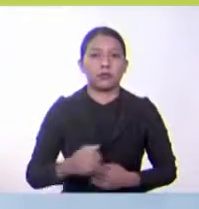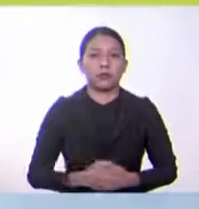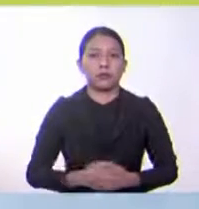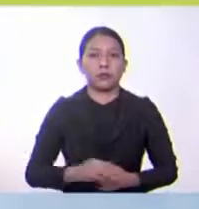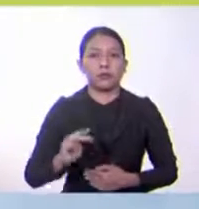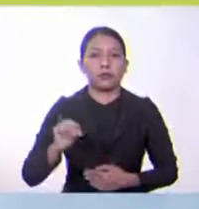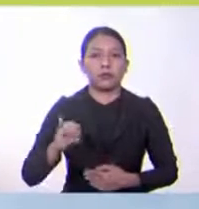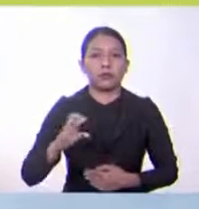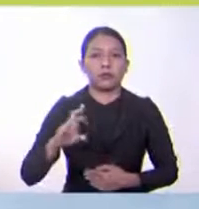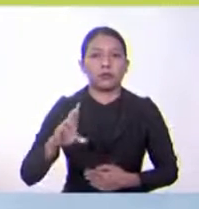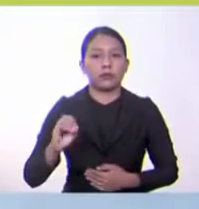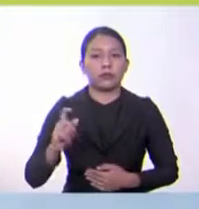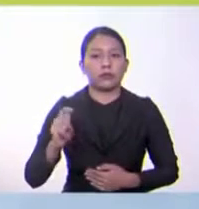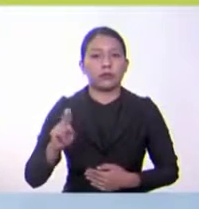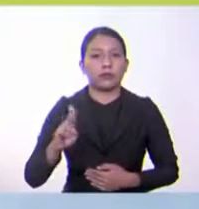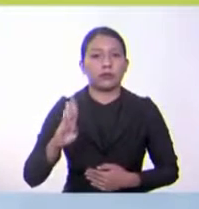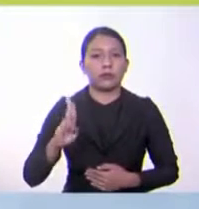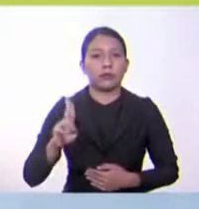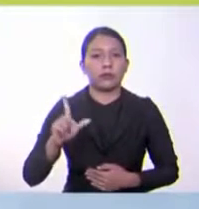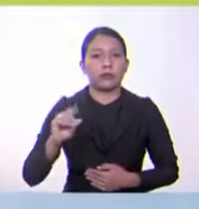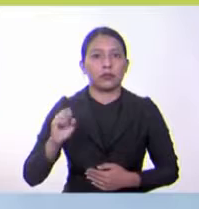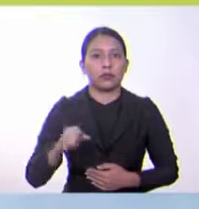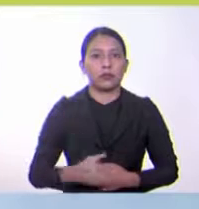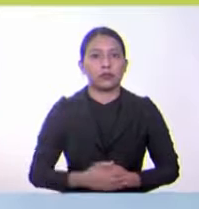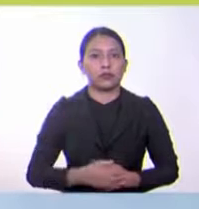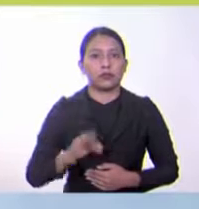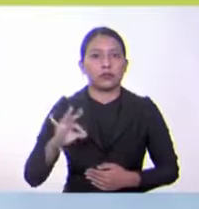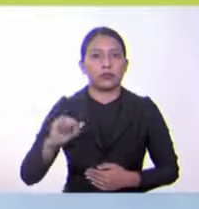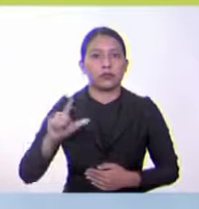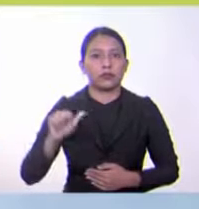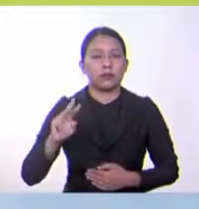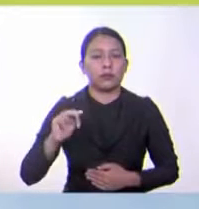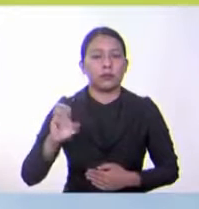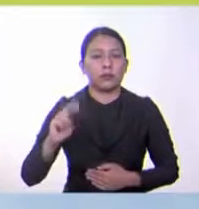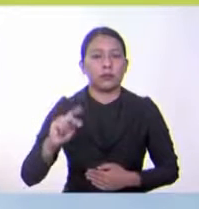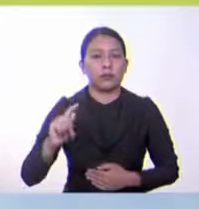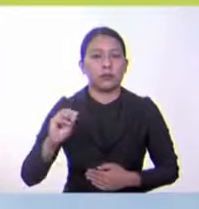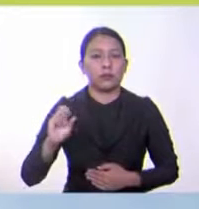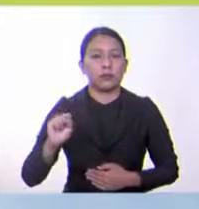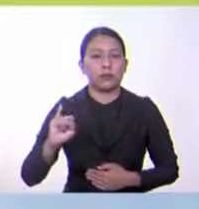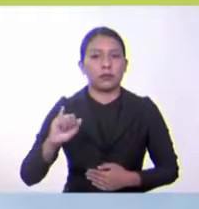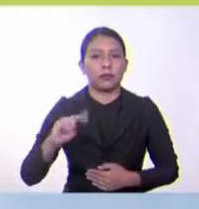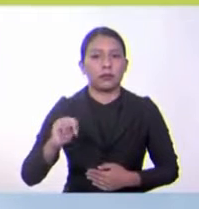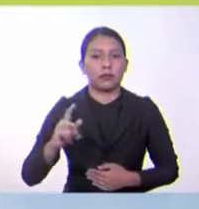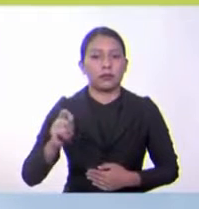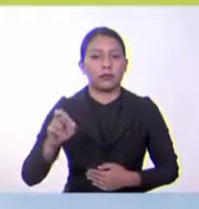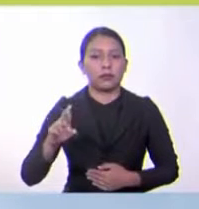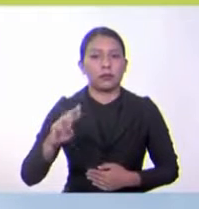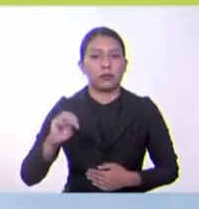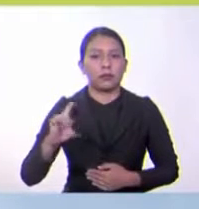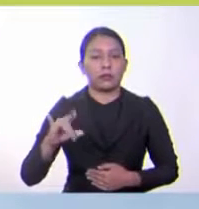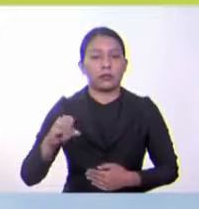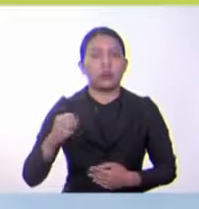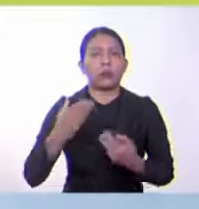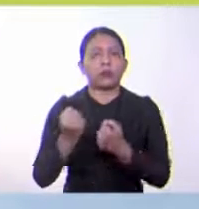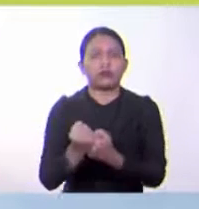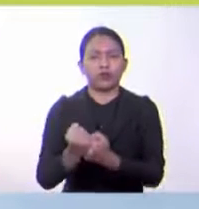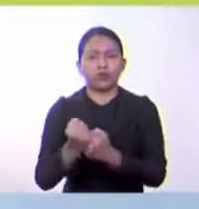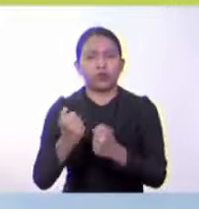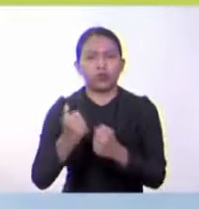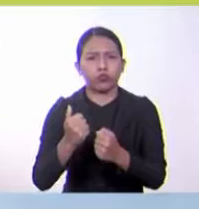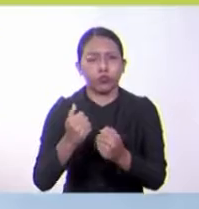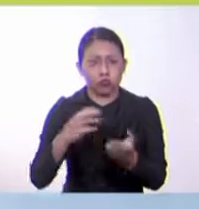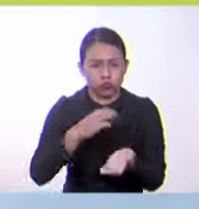que llamamos filamentos intermedios, que se encargan de dar soporte a las estructuras celulares,